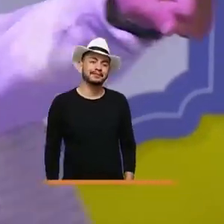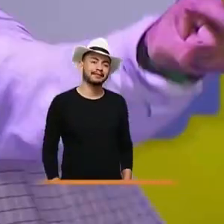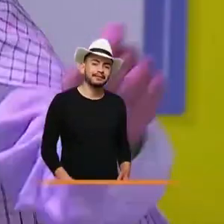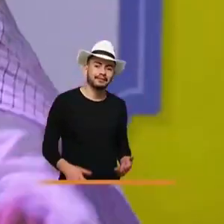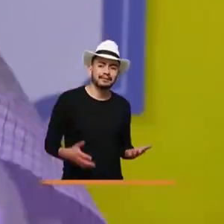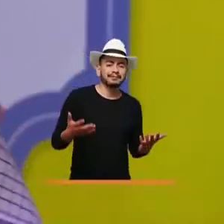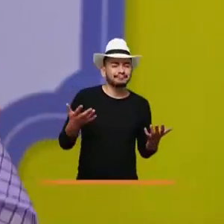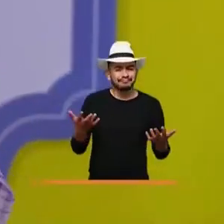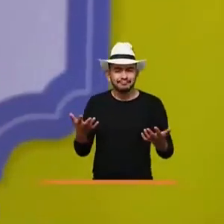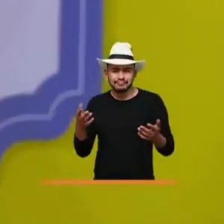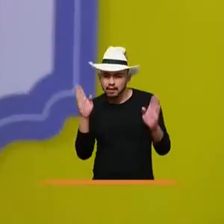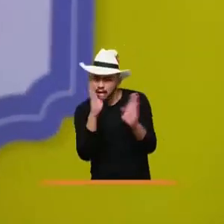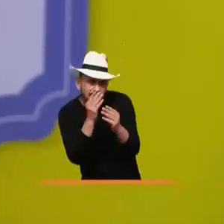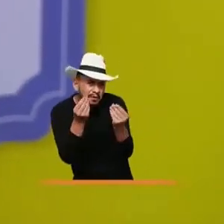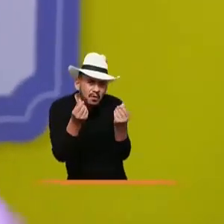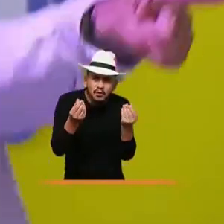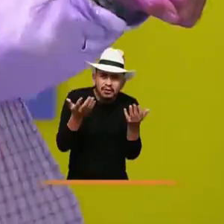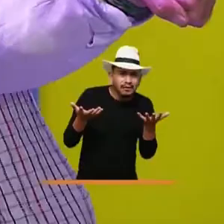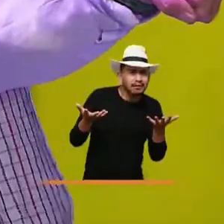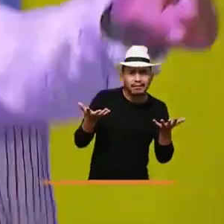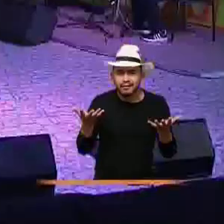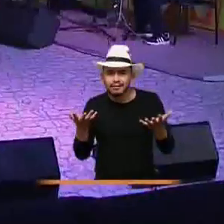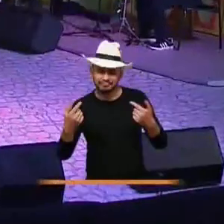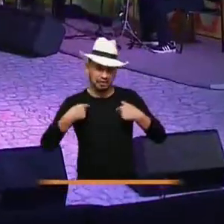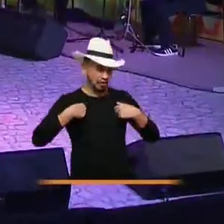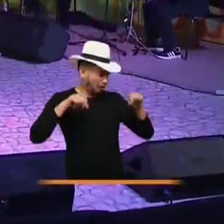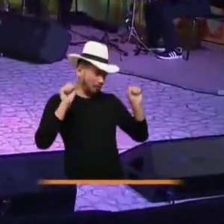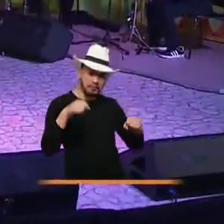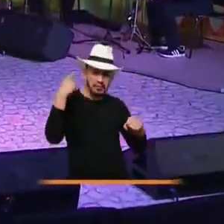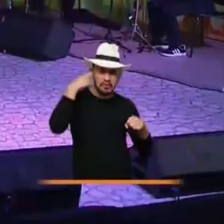esconderte hasta dentro de una piñata